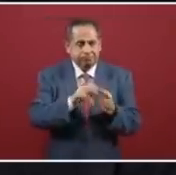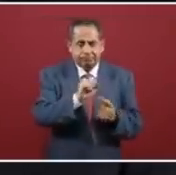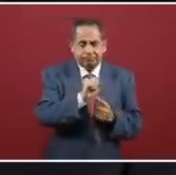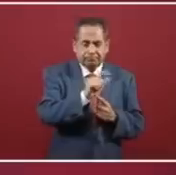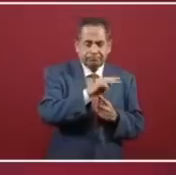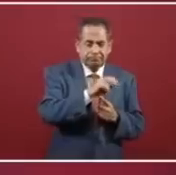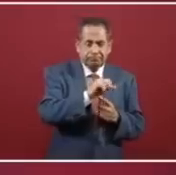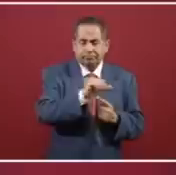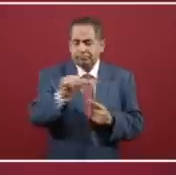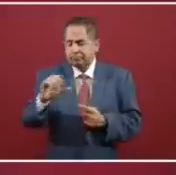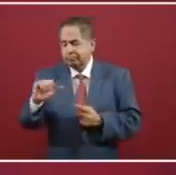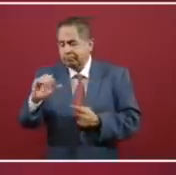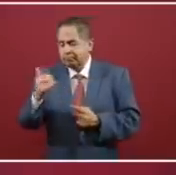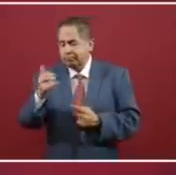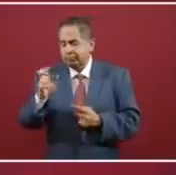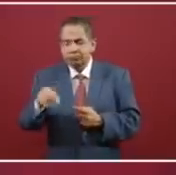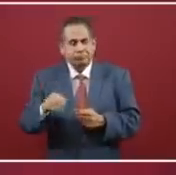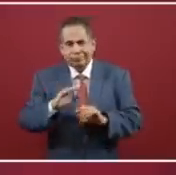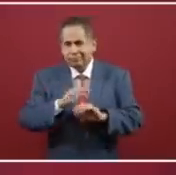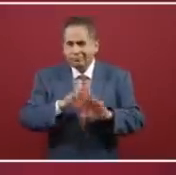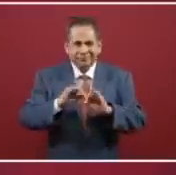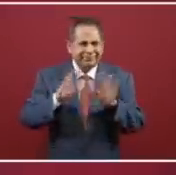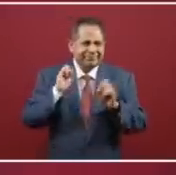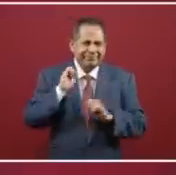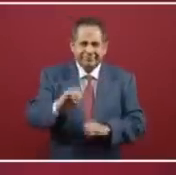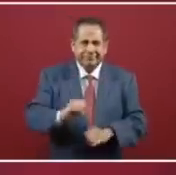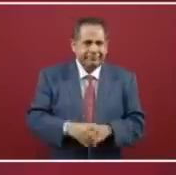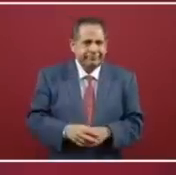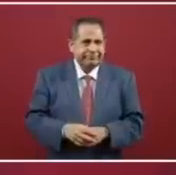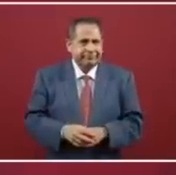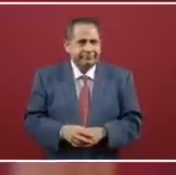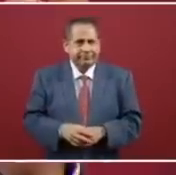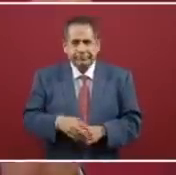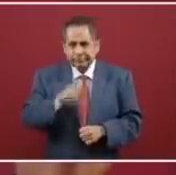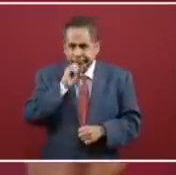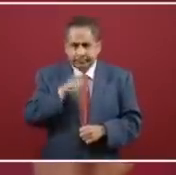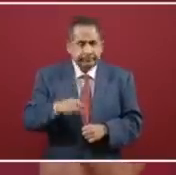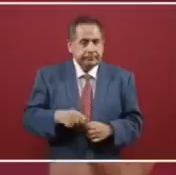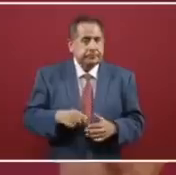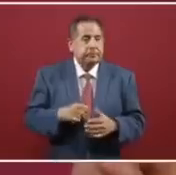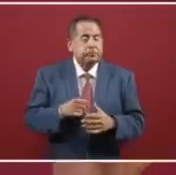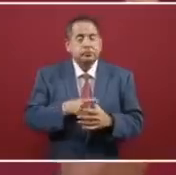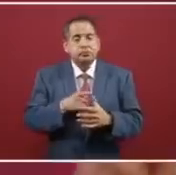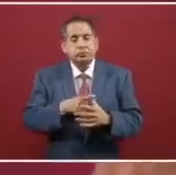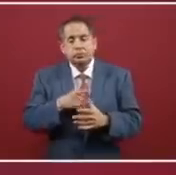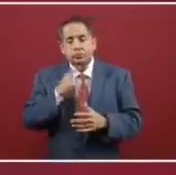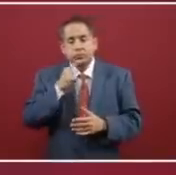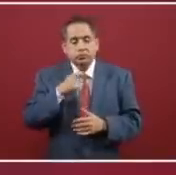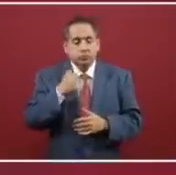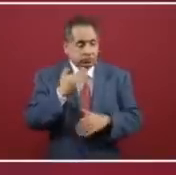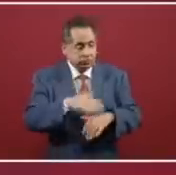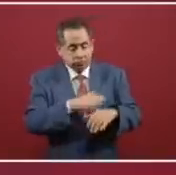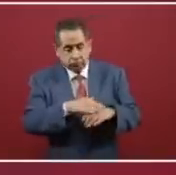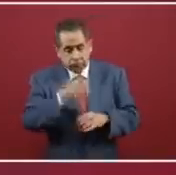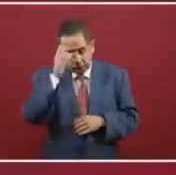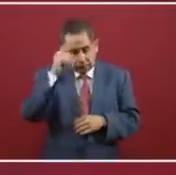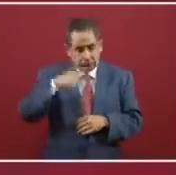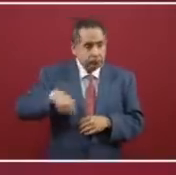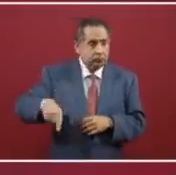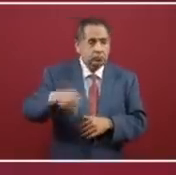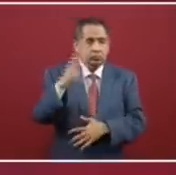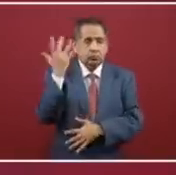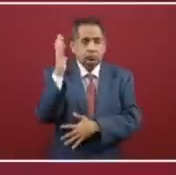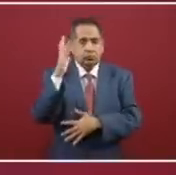como luego no estar de acuerdo en qué se siembren árboles